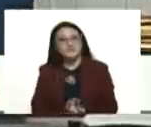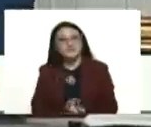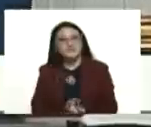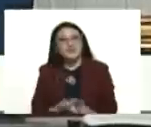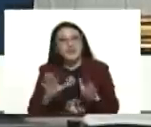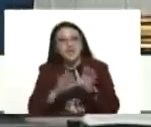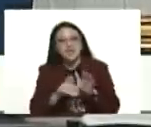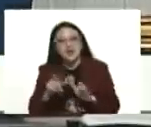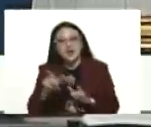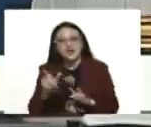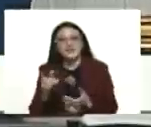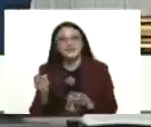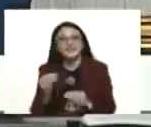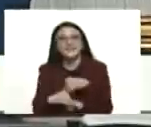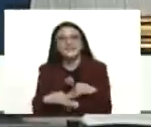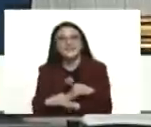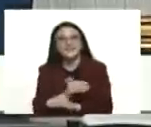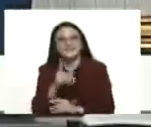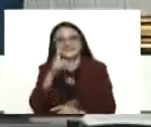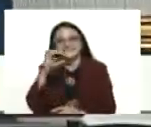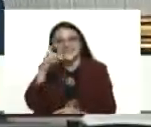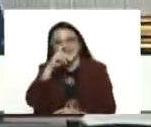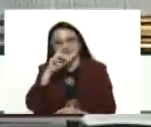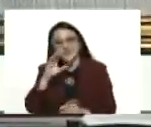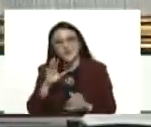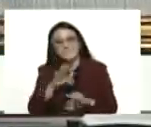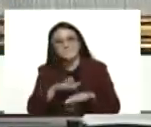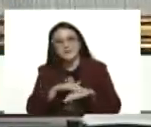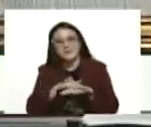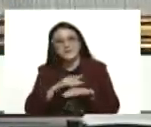Ladrón que roba ladrón. Esa señora tiene 100 años de perdón.